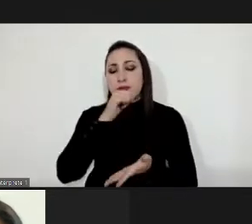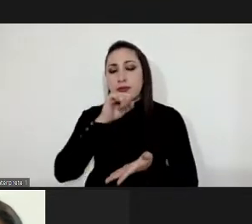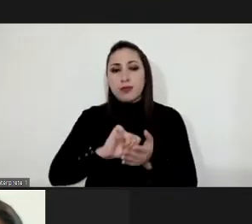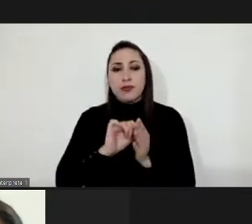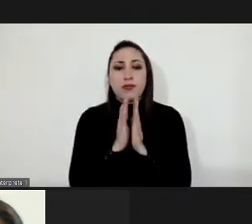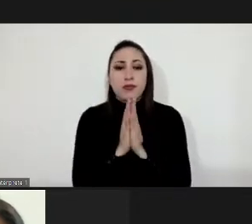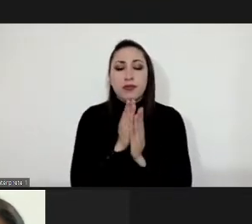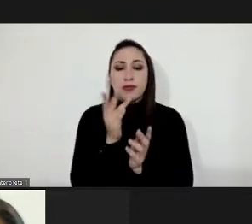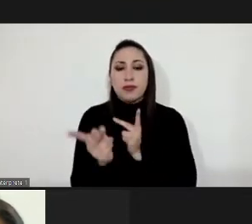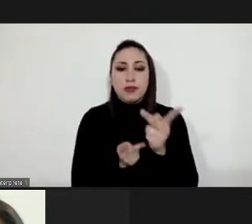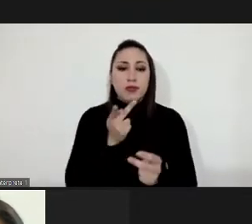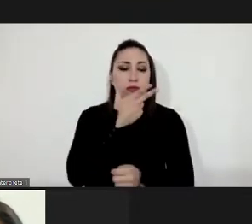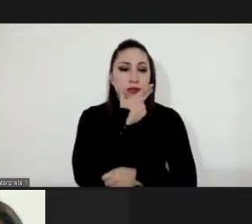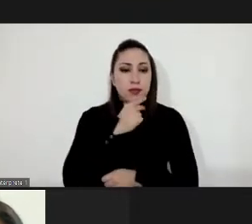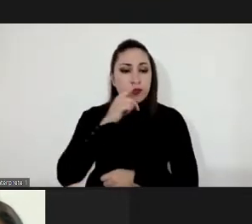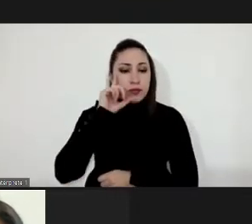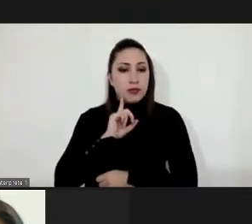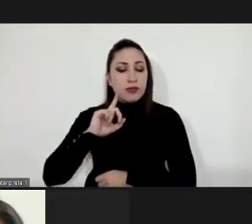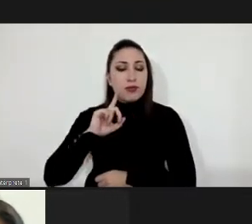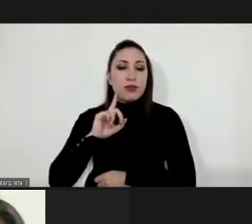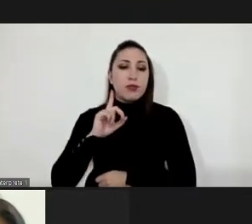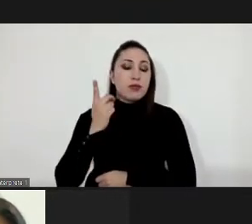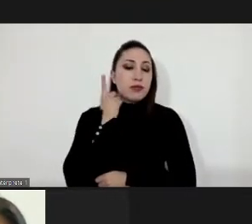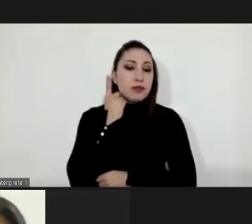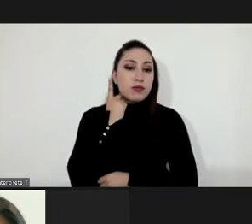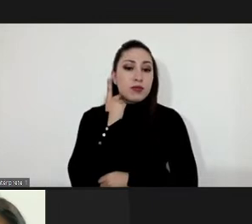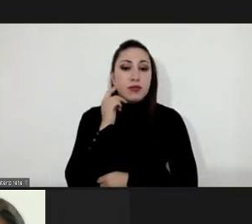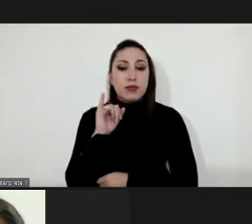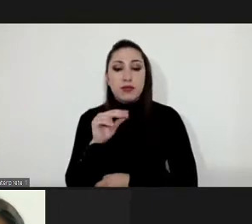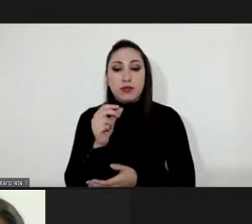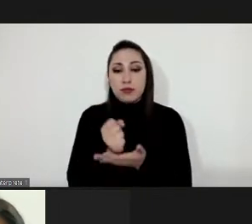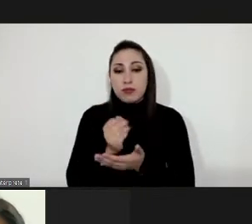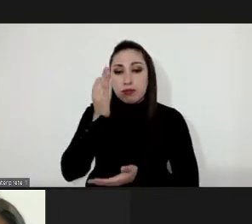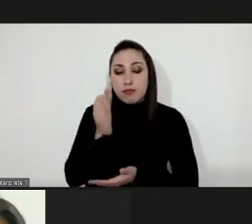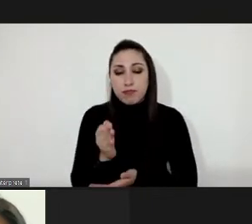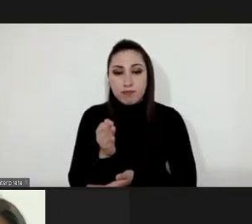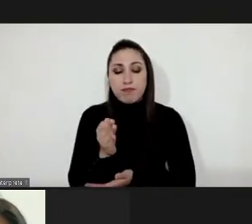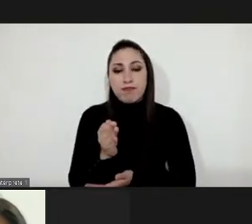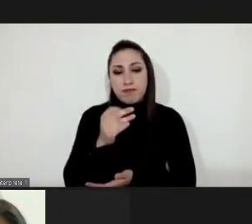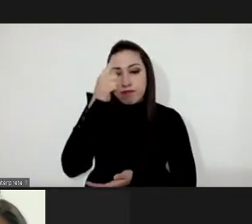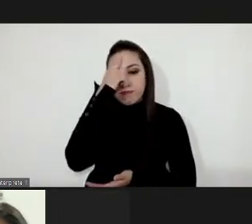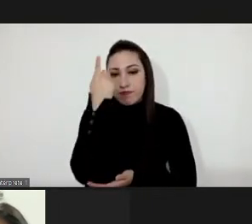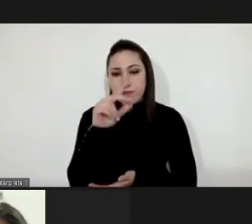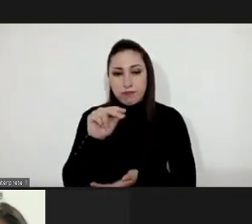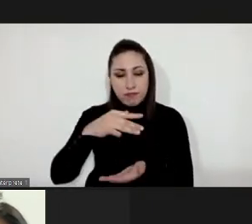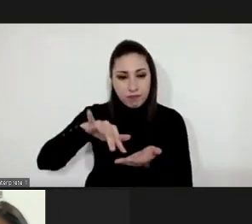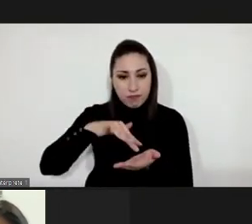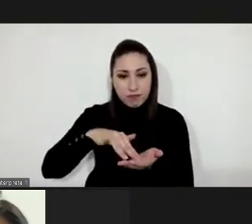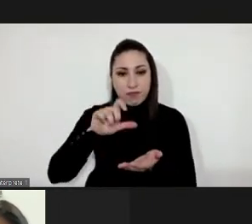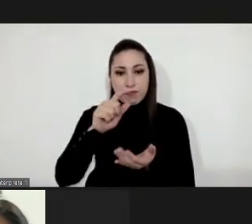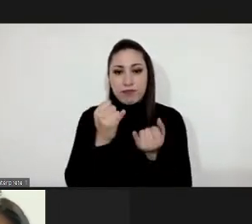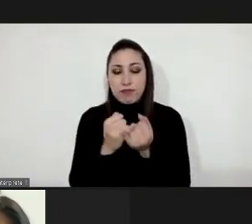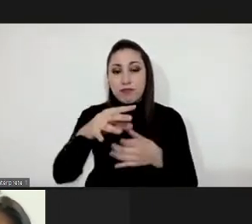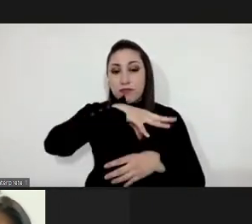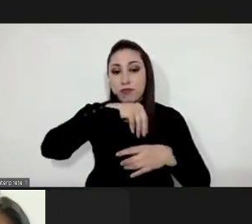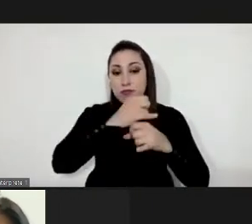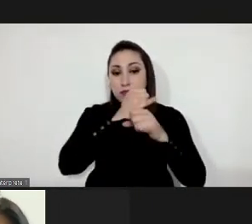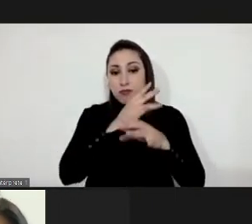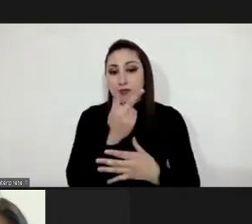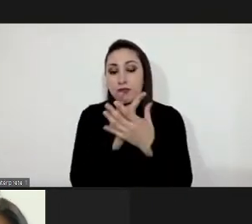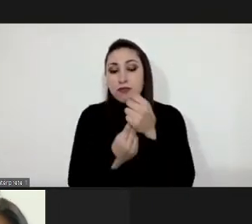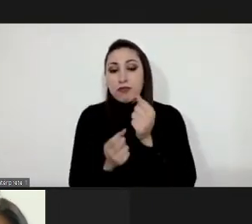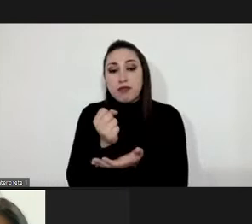y diputados integrantes en votación nominal y en un solo acto, si se dispensa su lectura y si es de aprobarse en sus